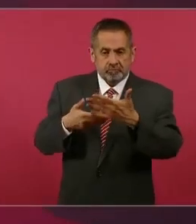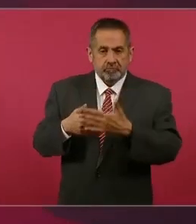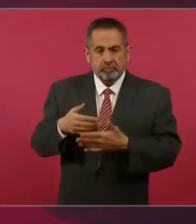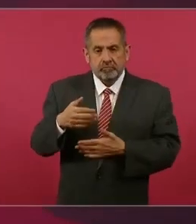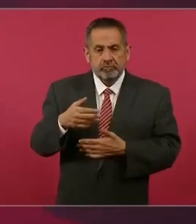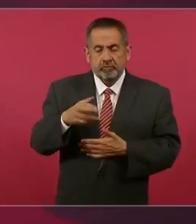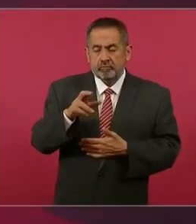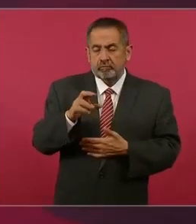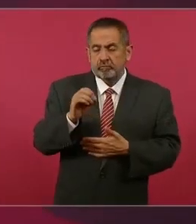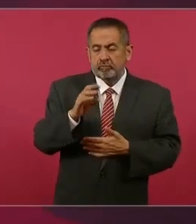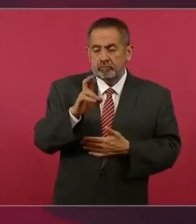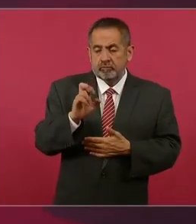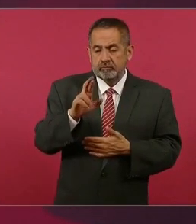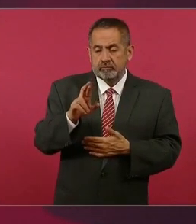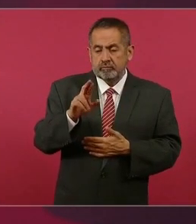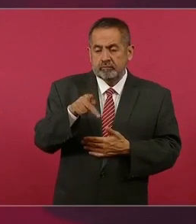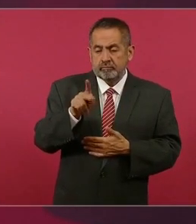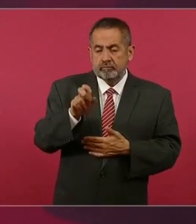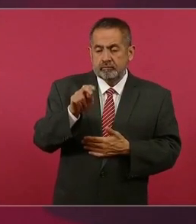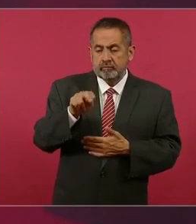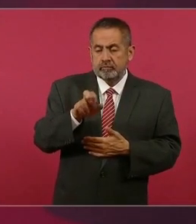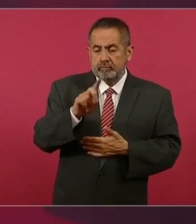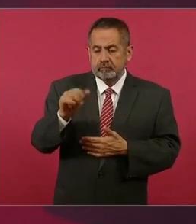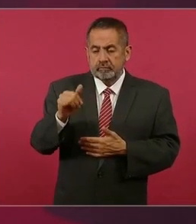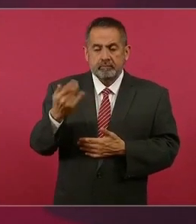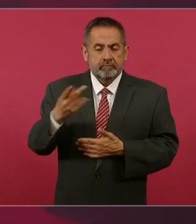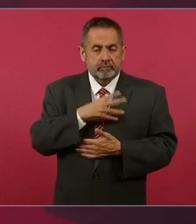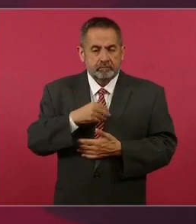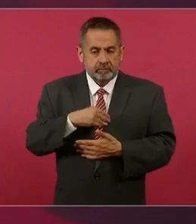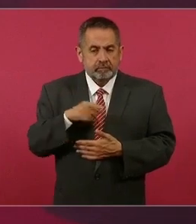Robert Kennedy, hijo,